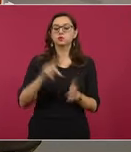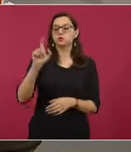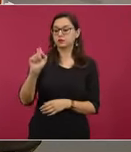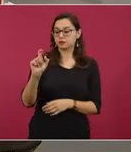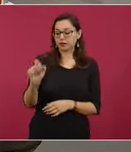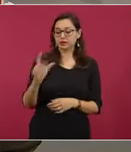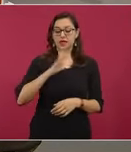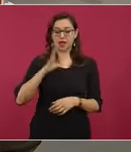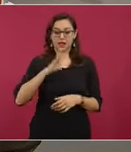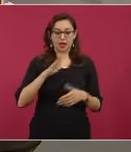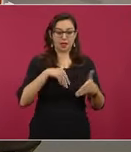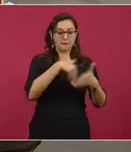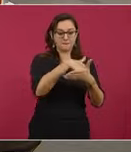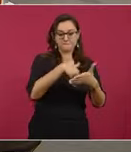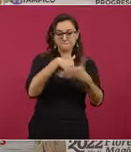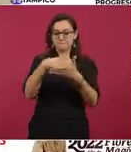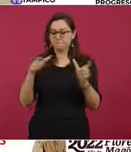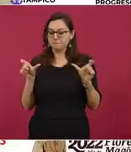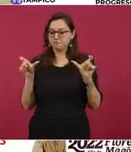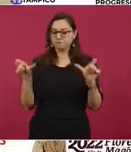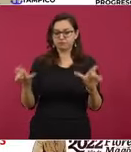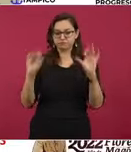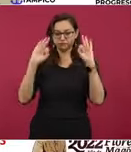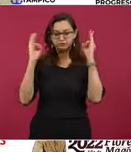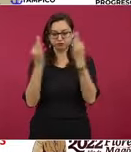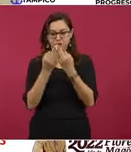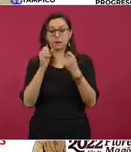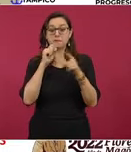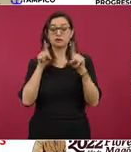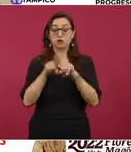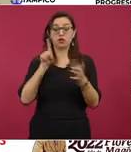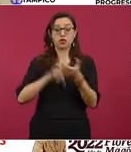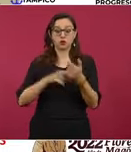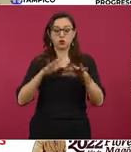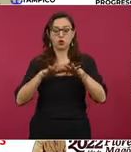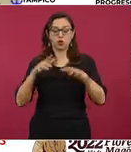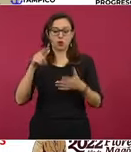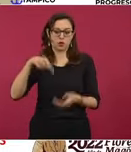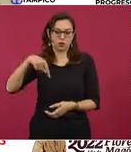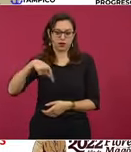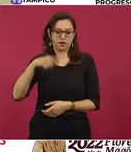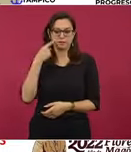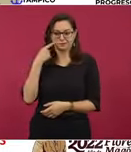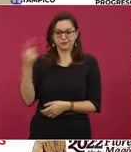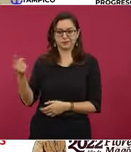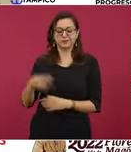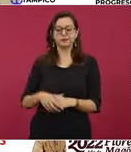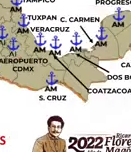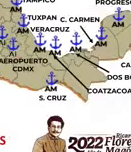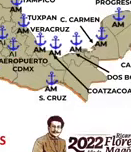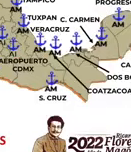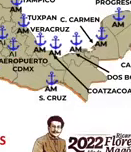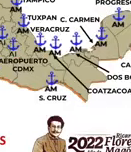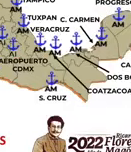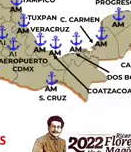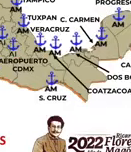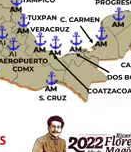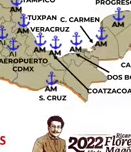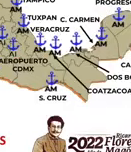aduanas marítimas y 2 aduanas interiores, que son aquí en la ciudad, en el aeropuerto de la Ciudad de México y en